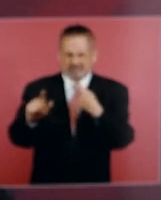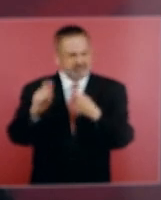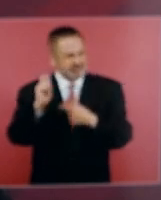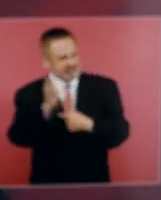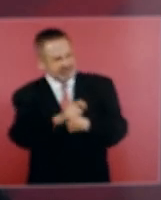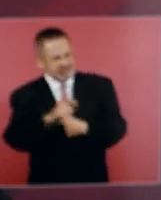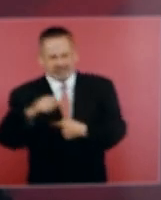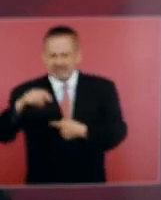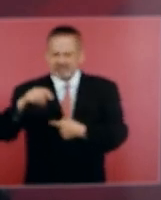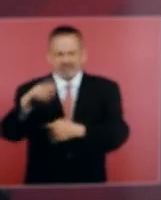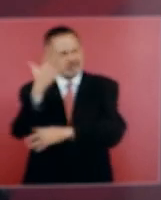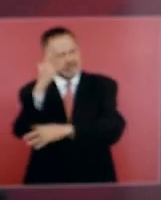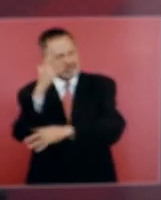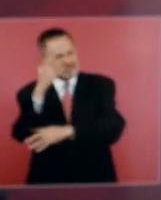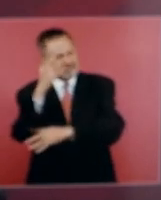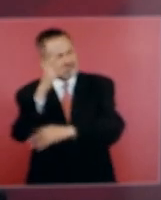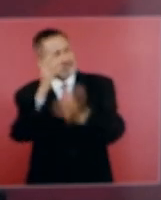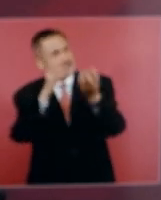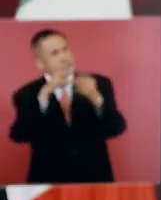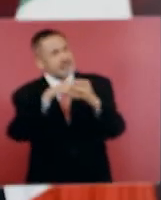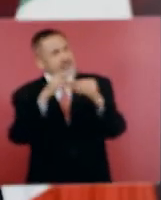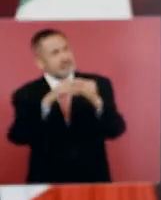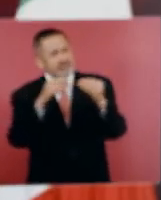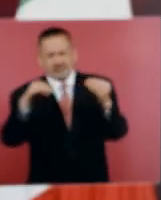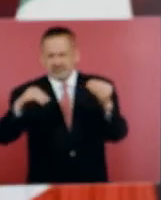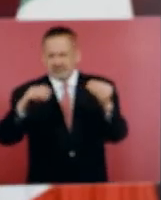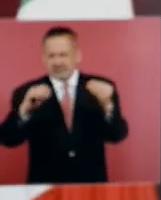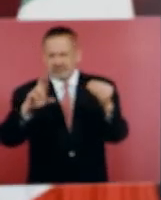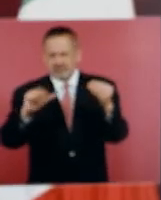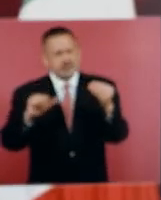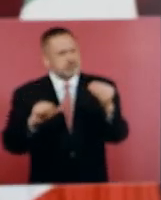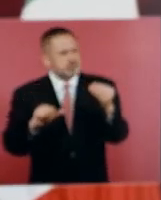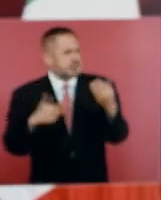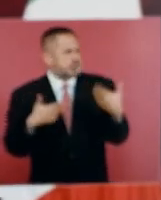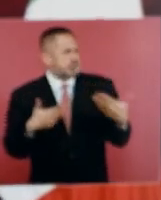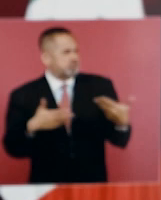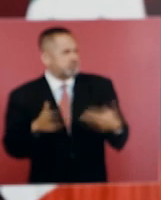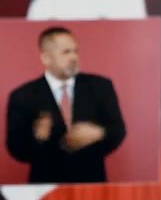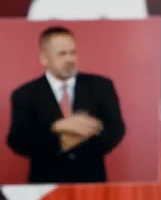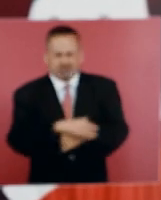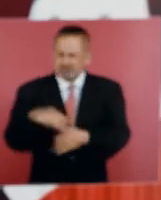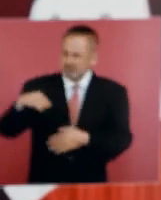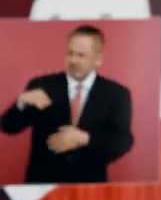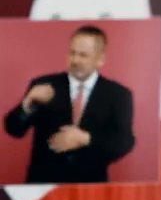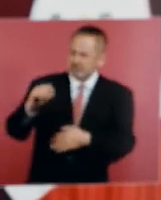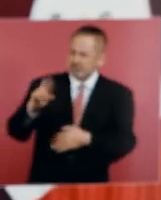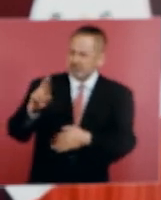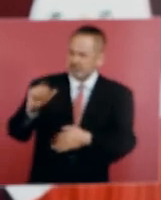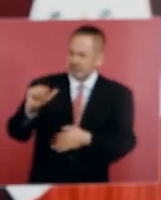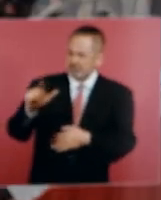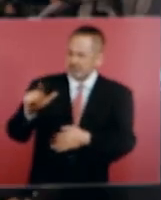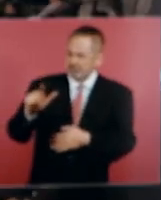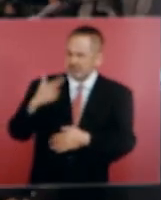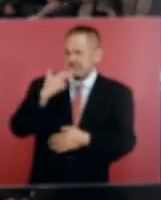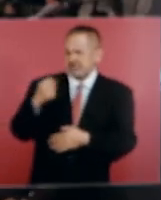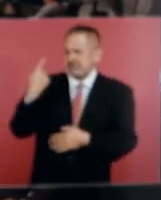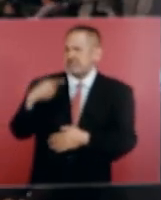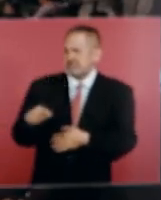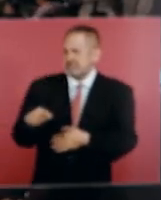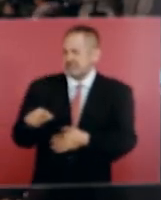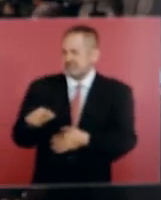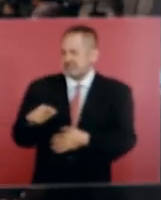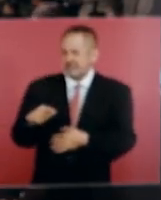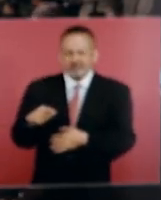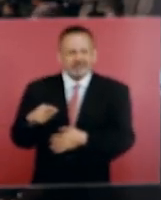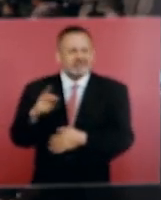y detalló las diligencias a través de las cuales se identificó la participación de 35 autoridades estatales, 12 municipales